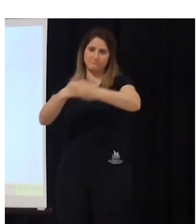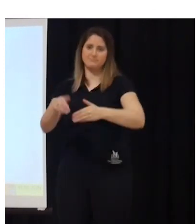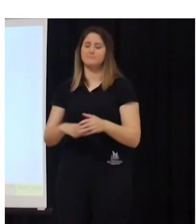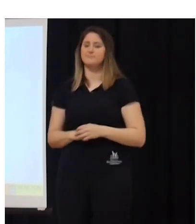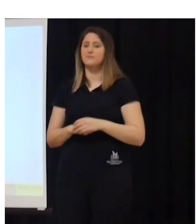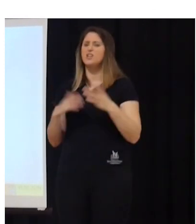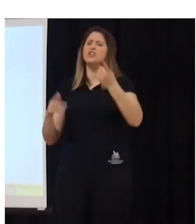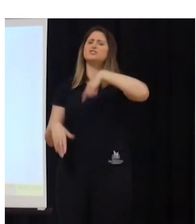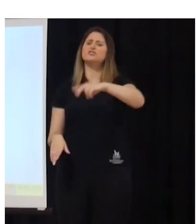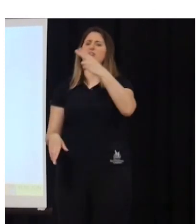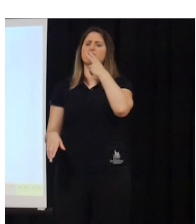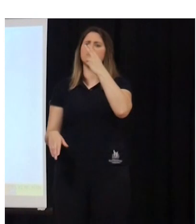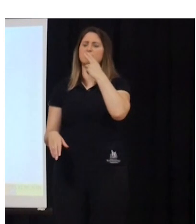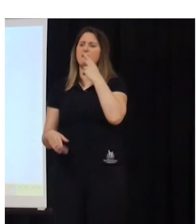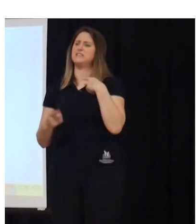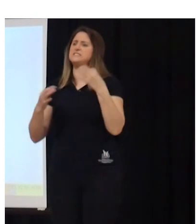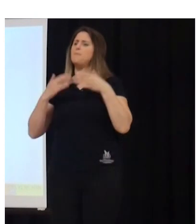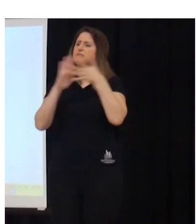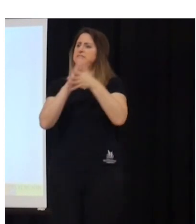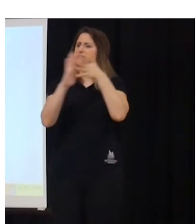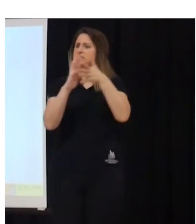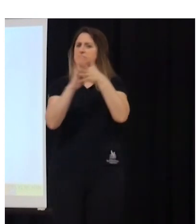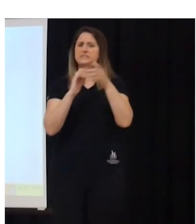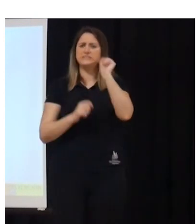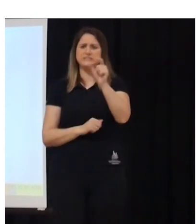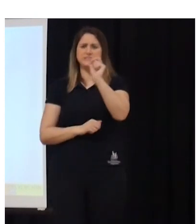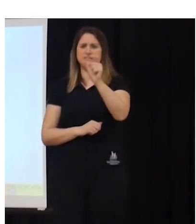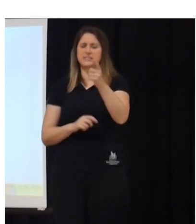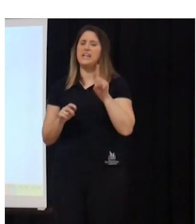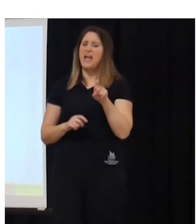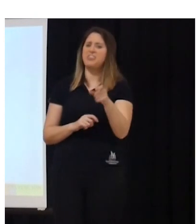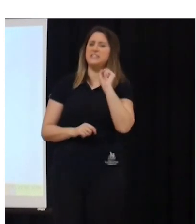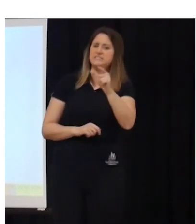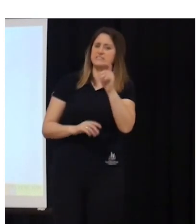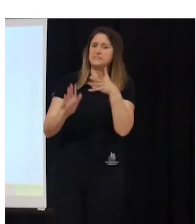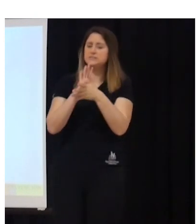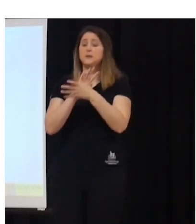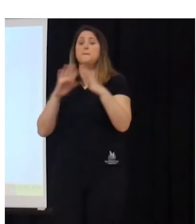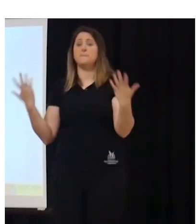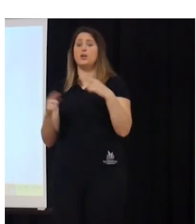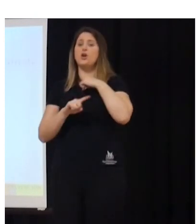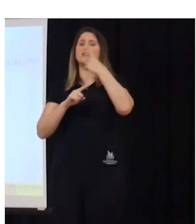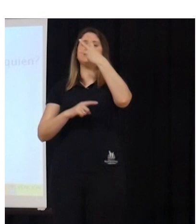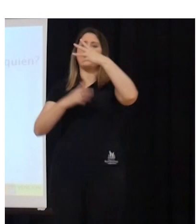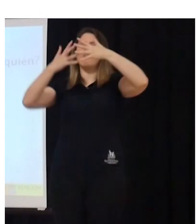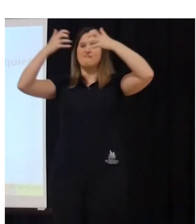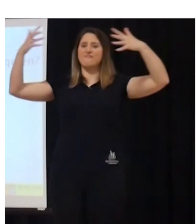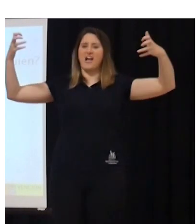Siempre que hablamos de tabaco y hablamos de sanidad y hablamos de cáncer, se nos plantean tres